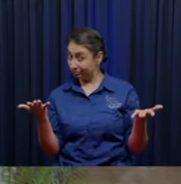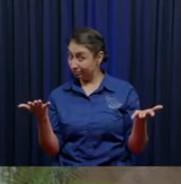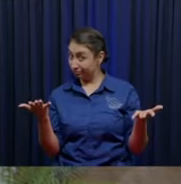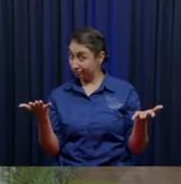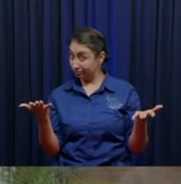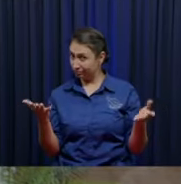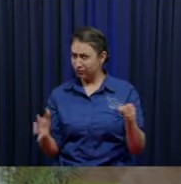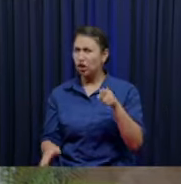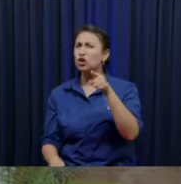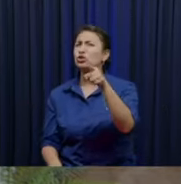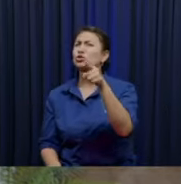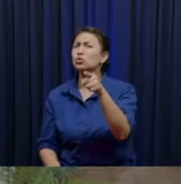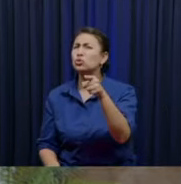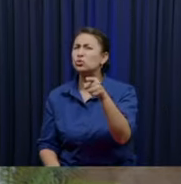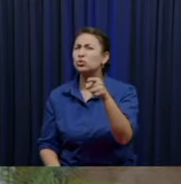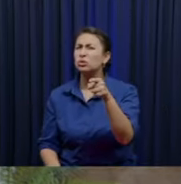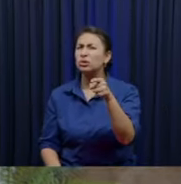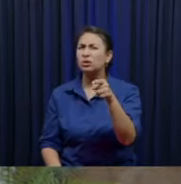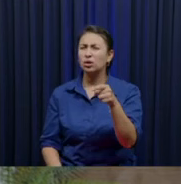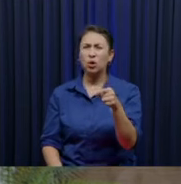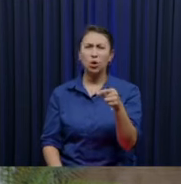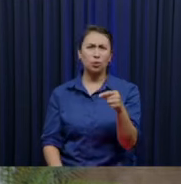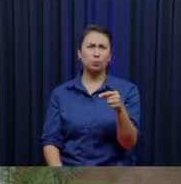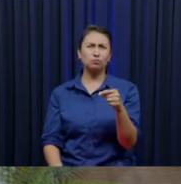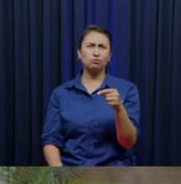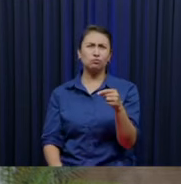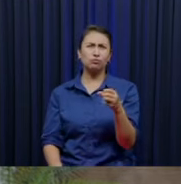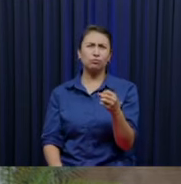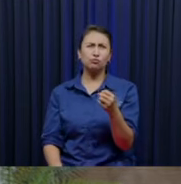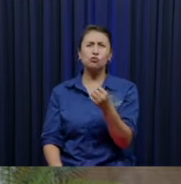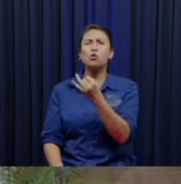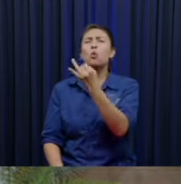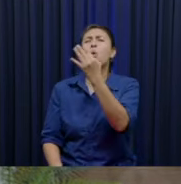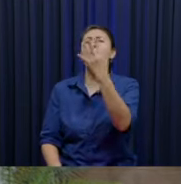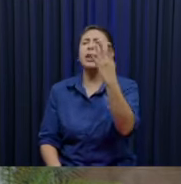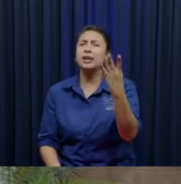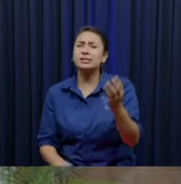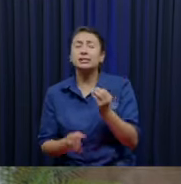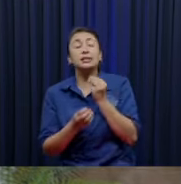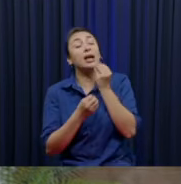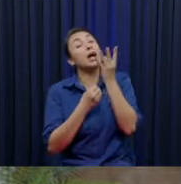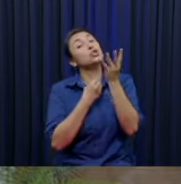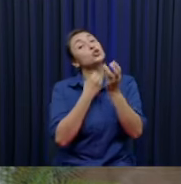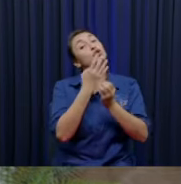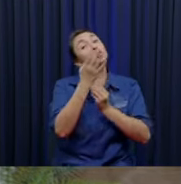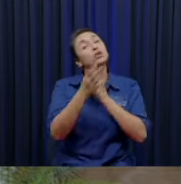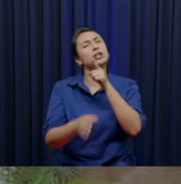a la, qué sé yo, hasta al toro enamorado de la luna.